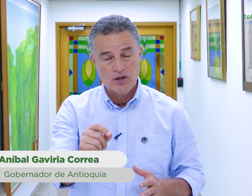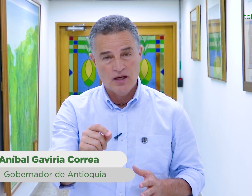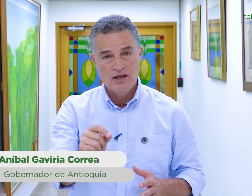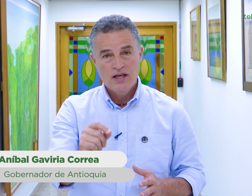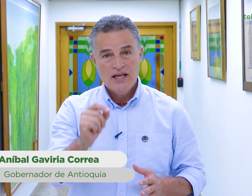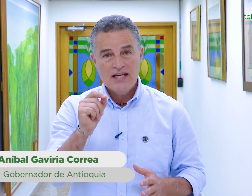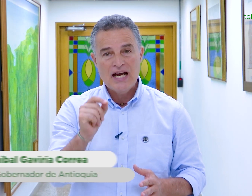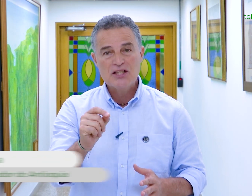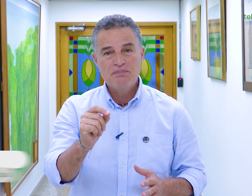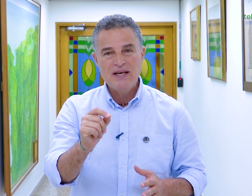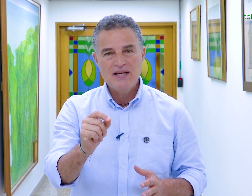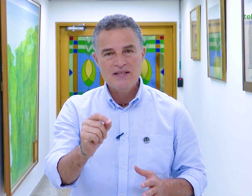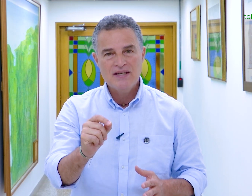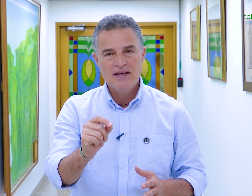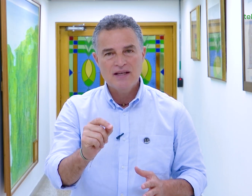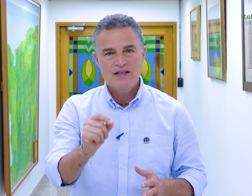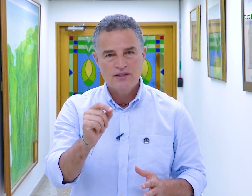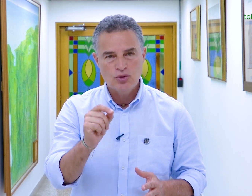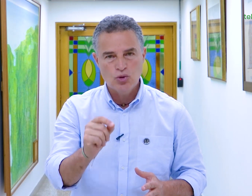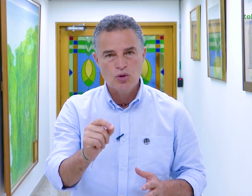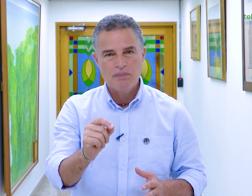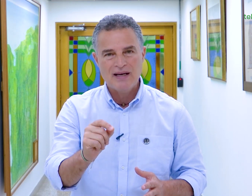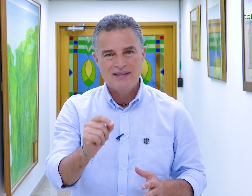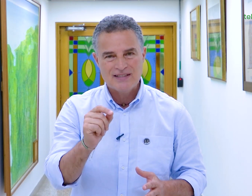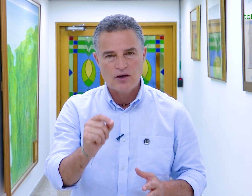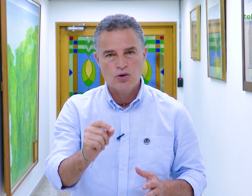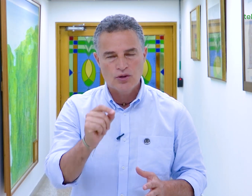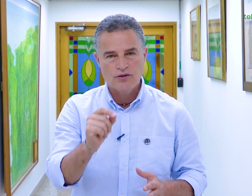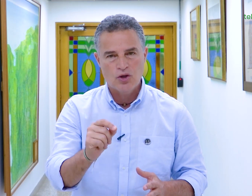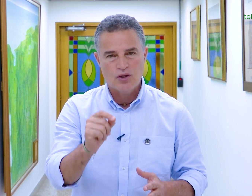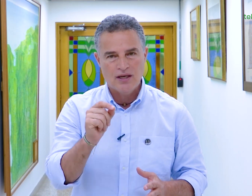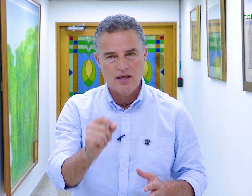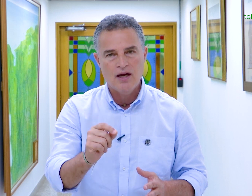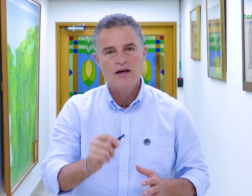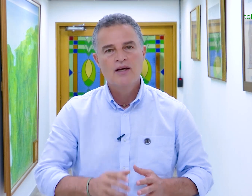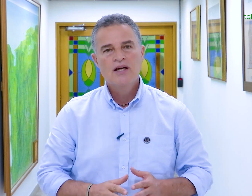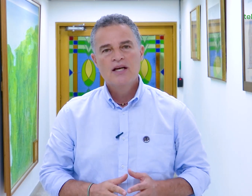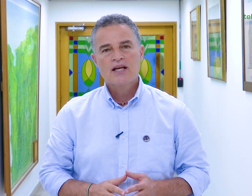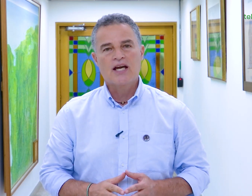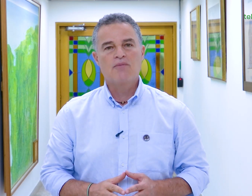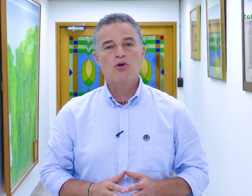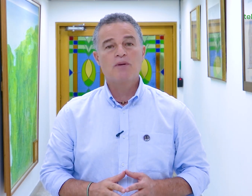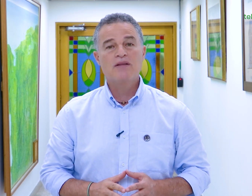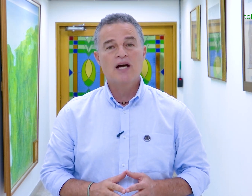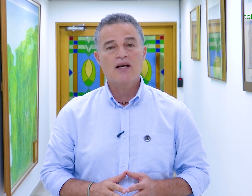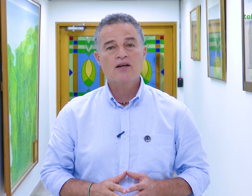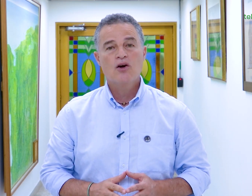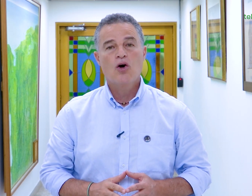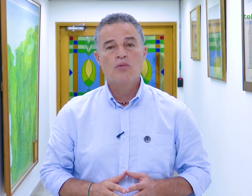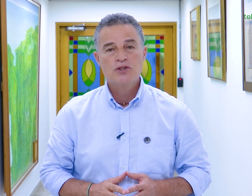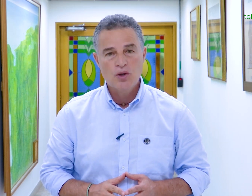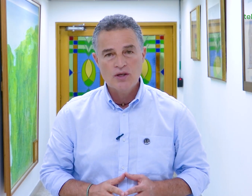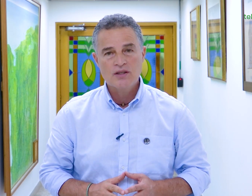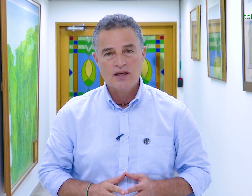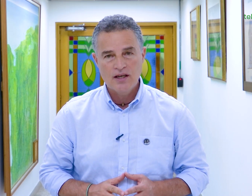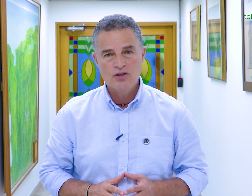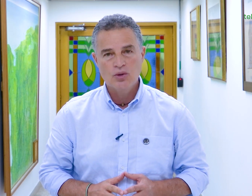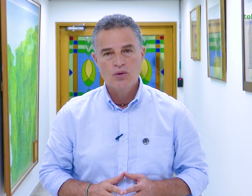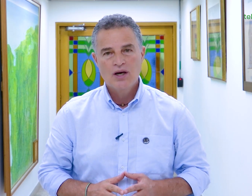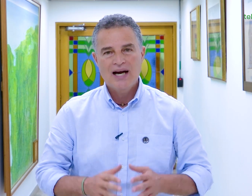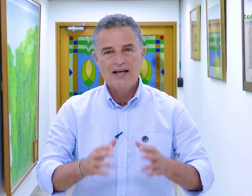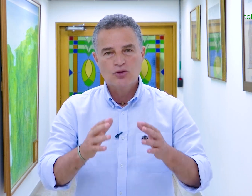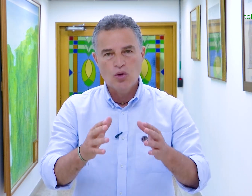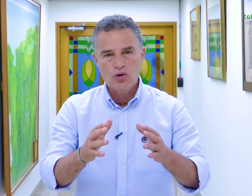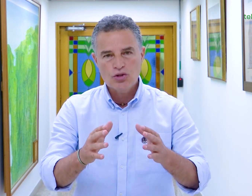de Antioquia y la experiencia del instituto para el desarrollo de Antioquia idea queremos brindar opciones de